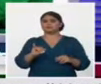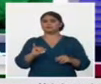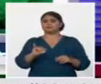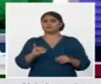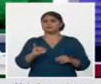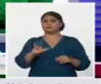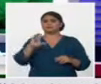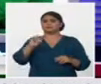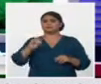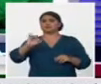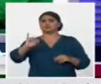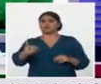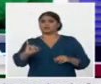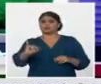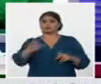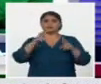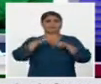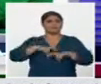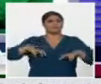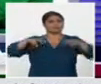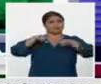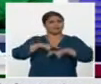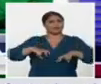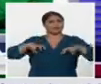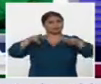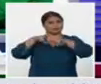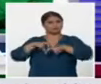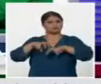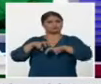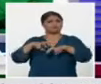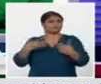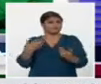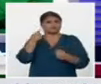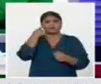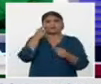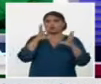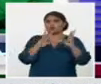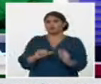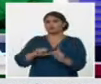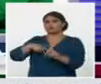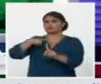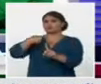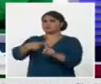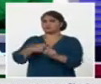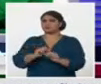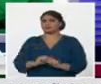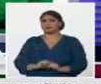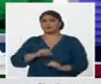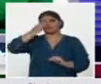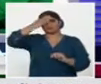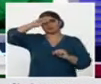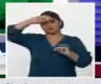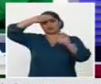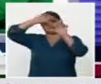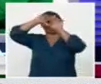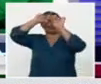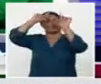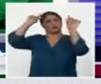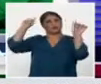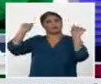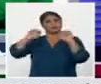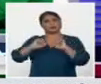20.606 muestras de PCR para el diagnóstico de la COVID-19 en nuestro país,